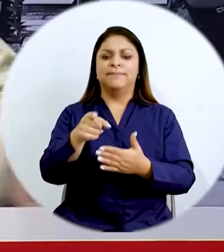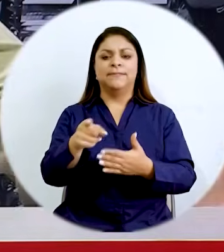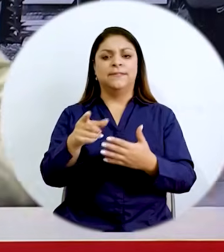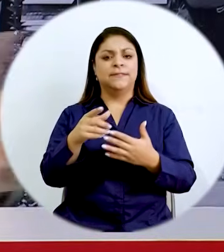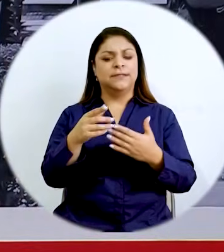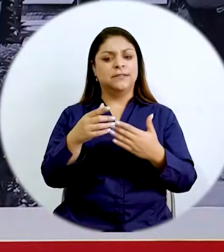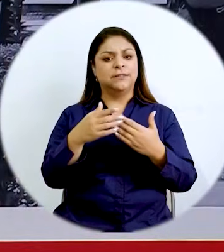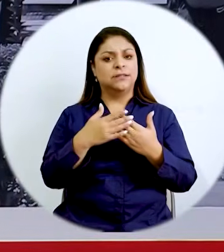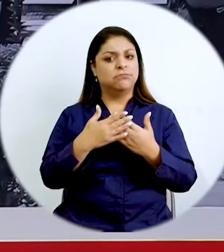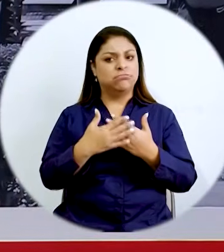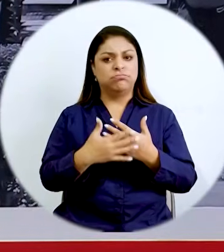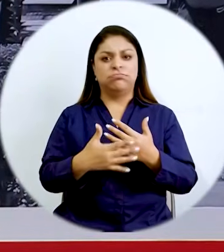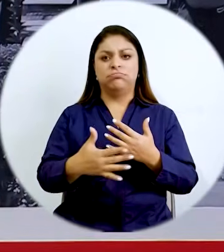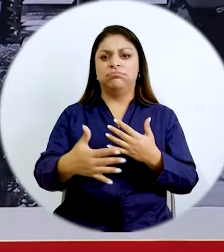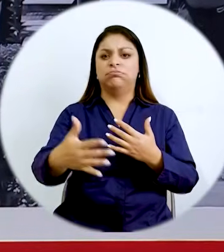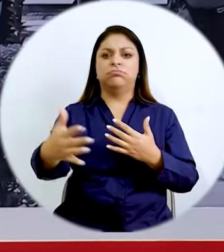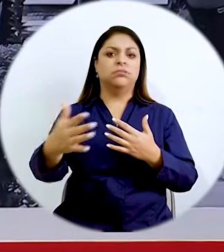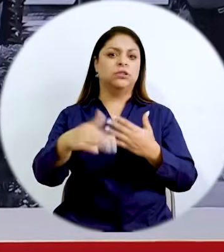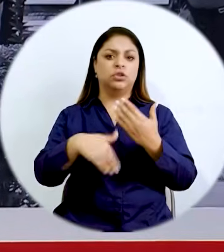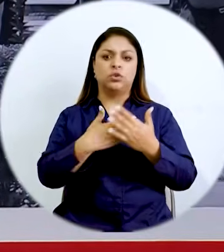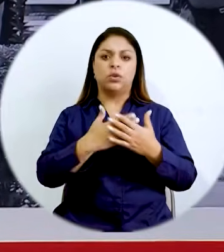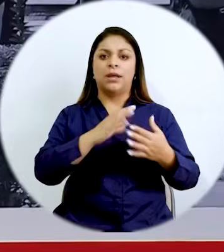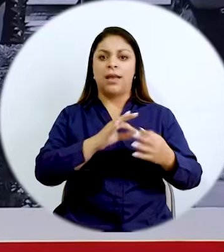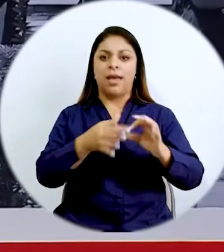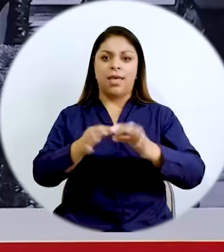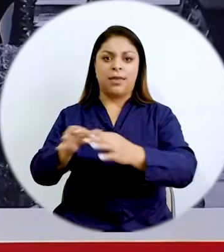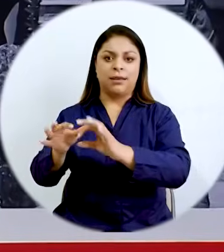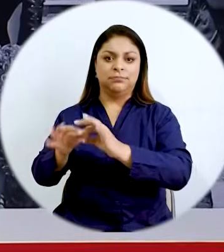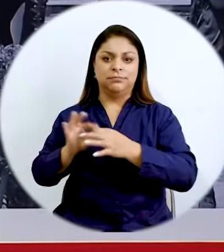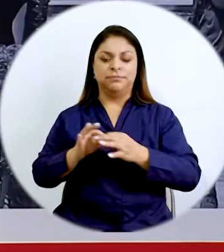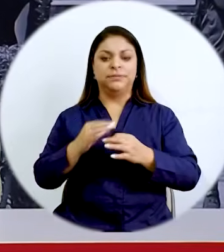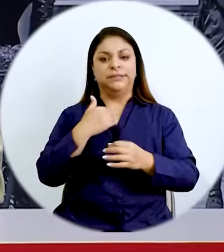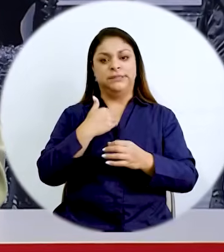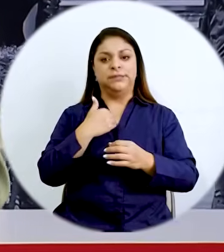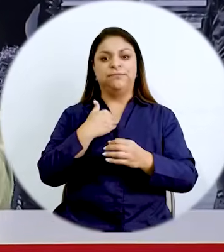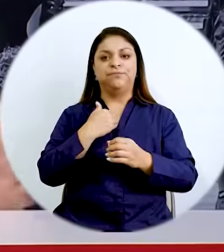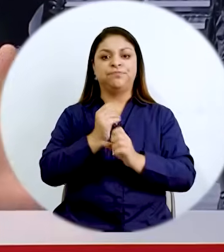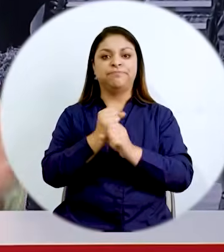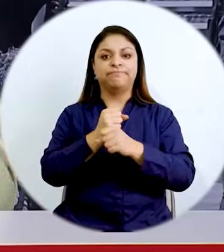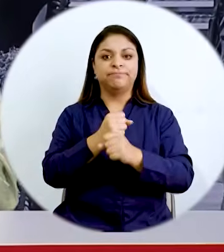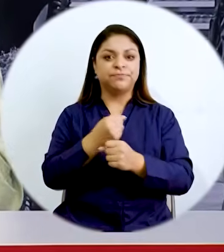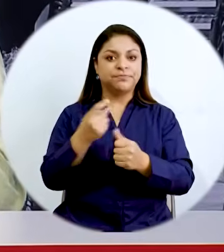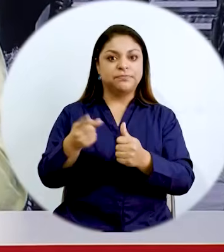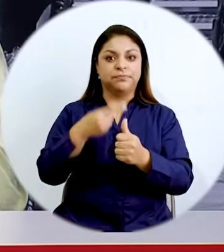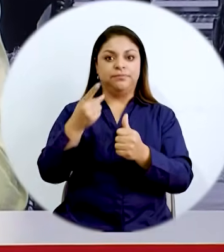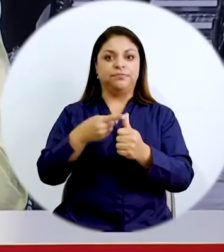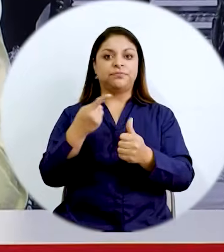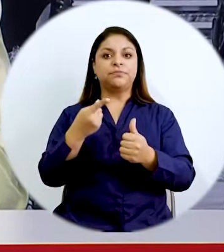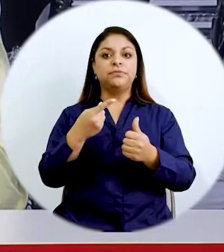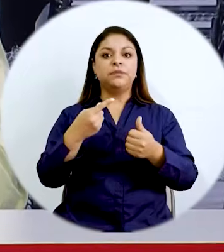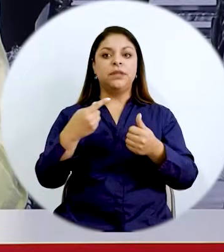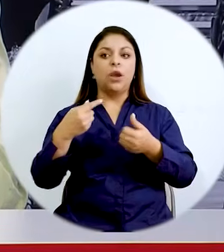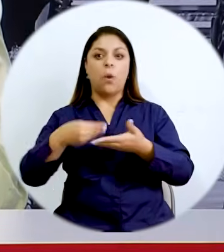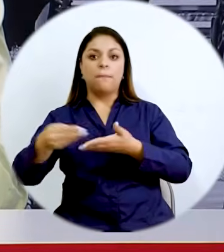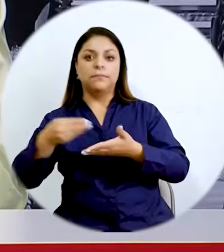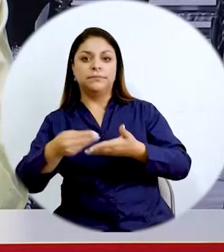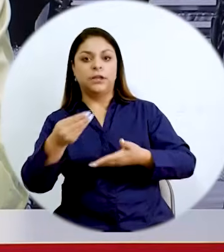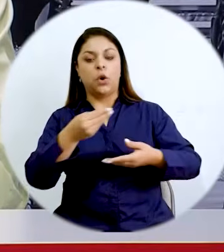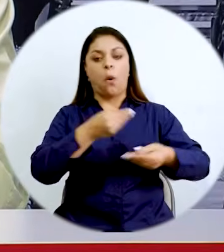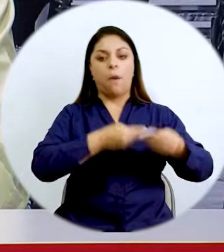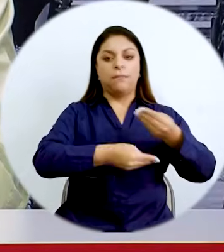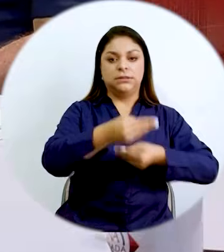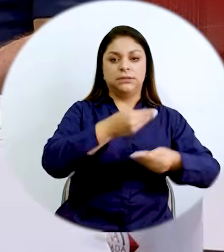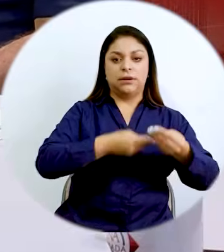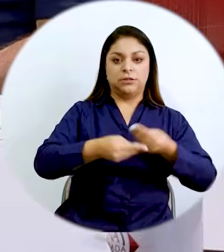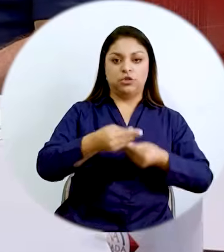traduciendo a lo largo de toda la cadena que implica la producción primaria y la industrialización y comercialización. Por ejemplo,